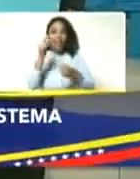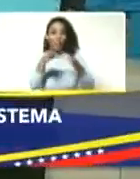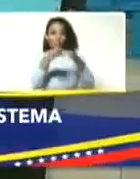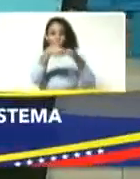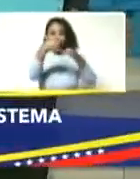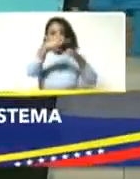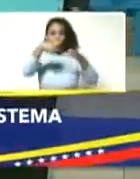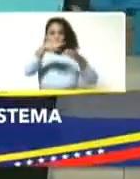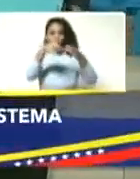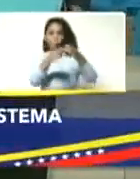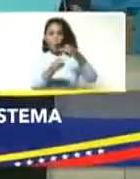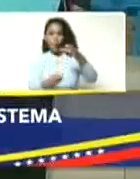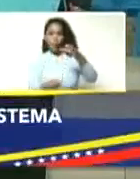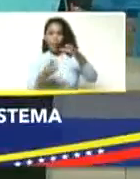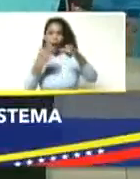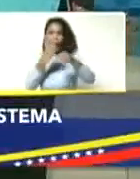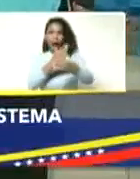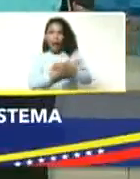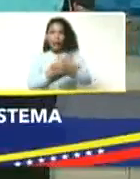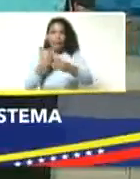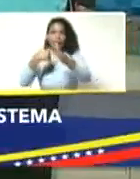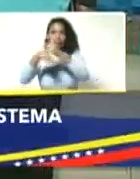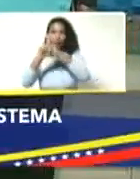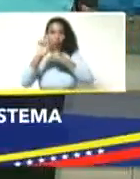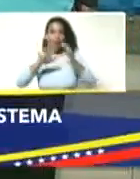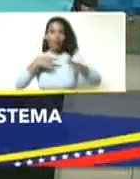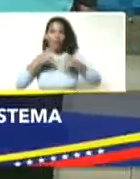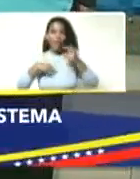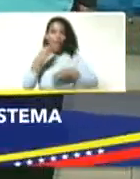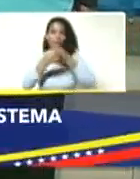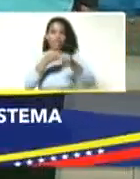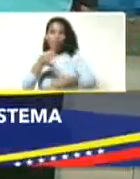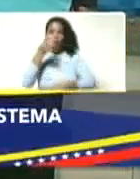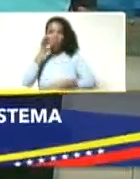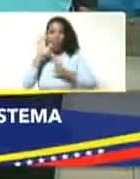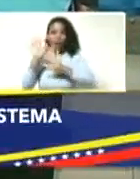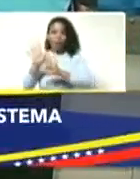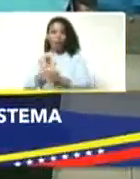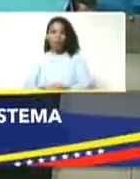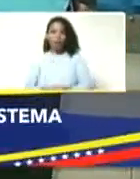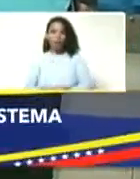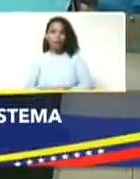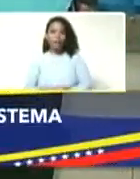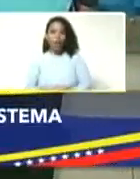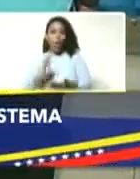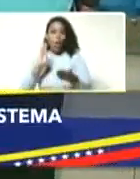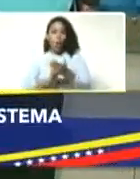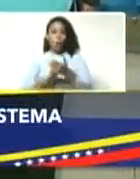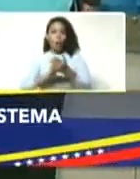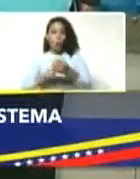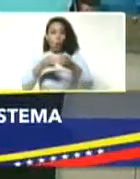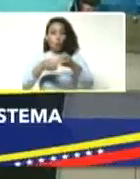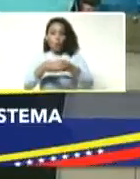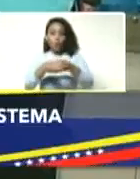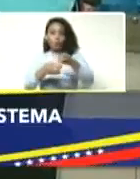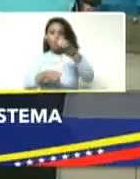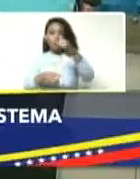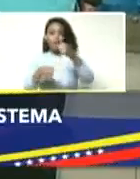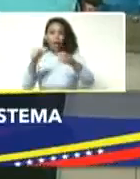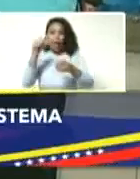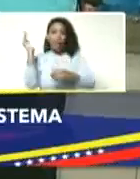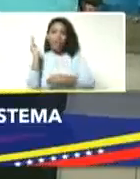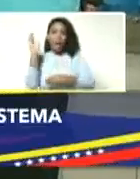día antes de salir para un acto, colamos café ahí. Lo mete en un termo y cuando venimos en el carro, ella